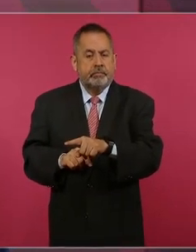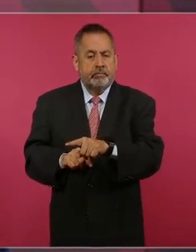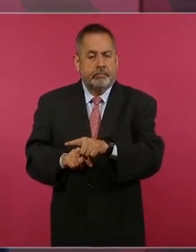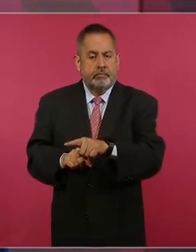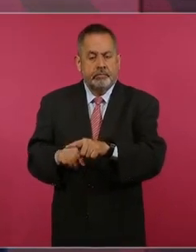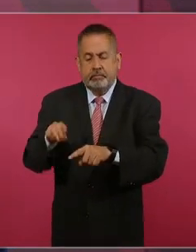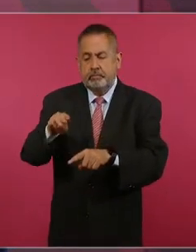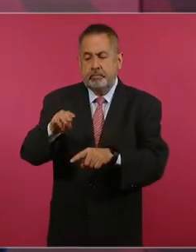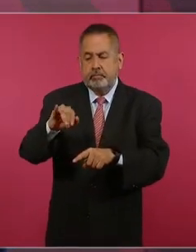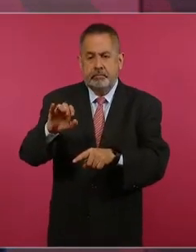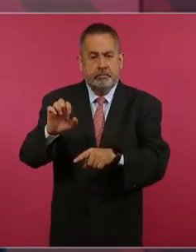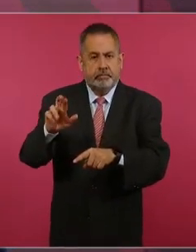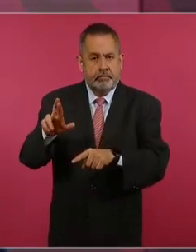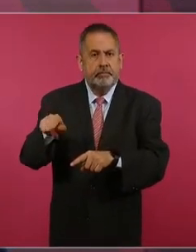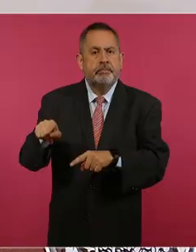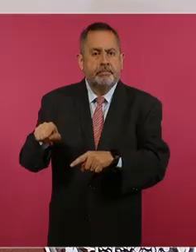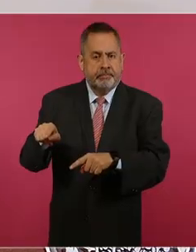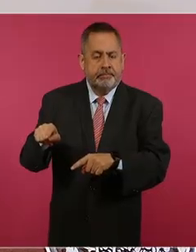Mier,